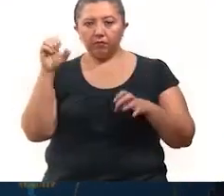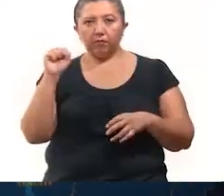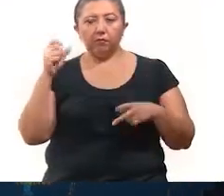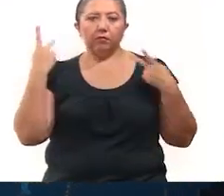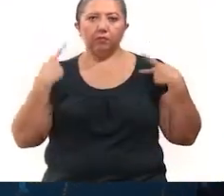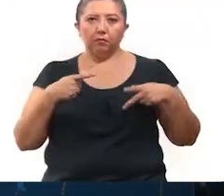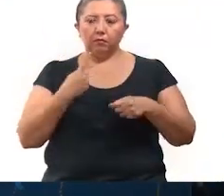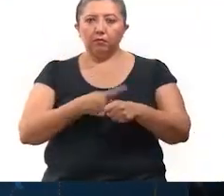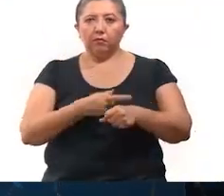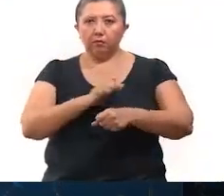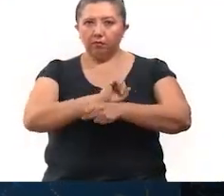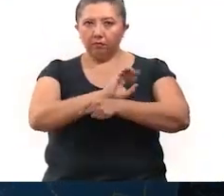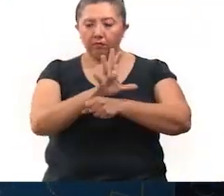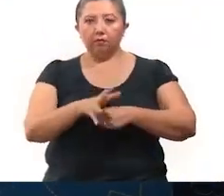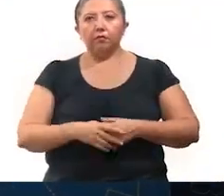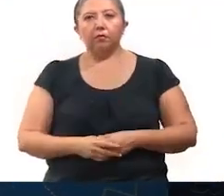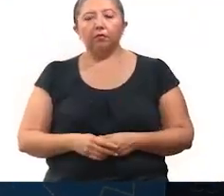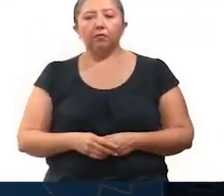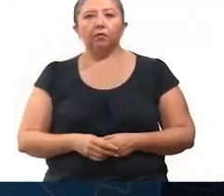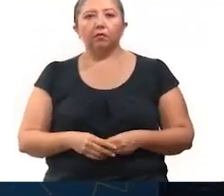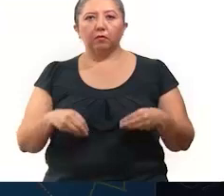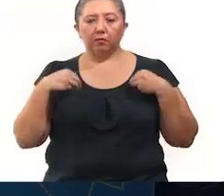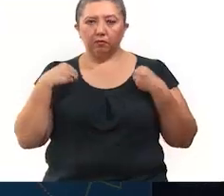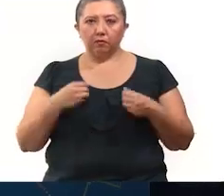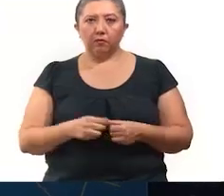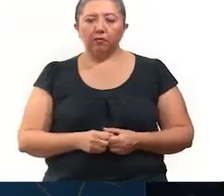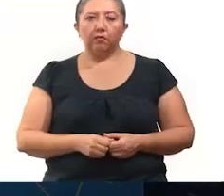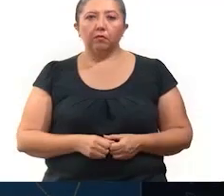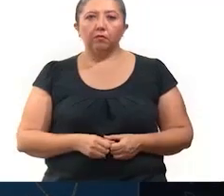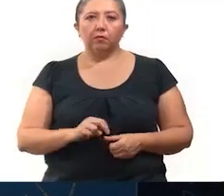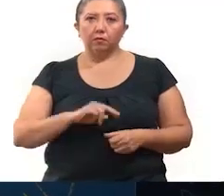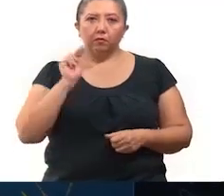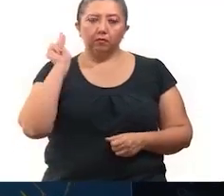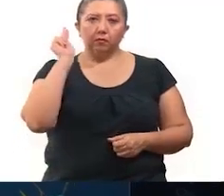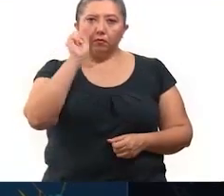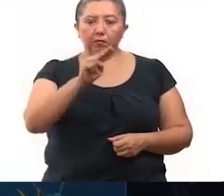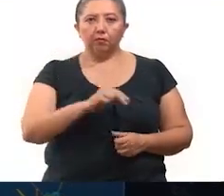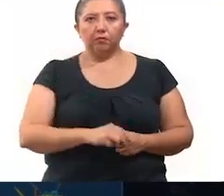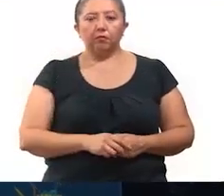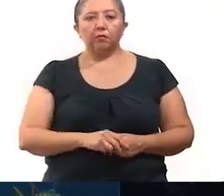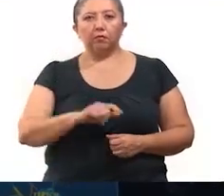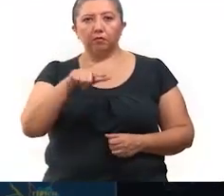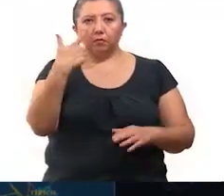48.860 personas contagiadas de coronavirus que viven en la zona norte,